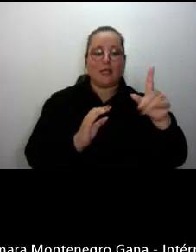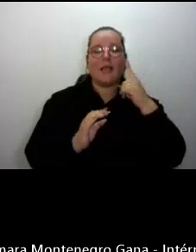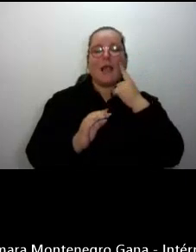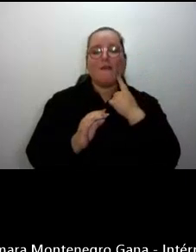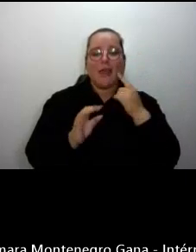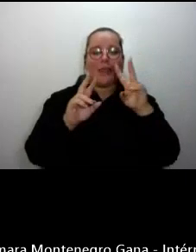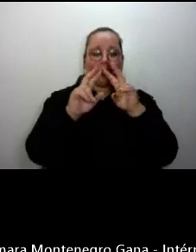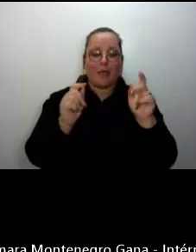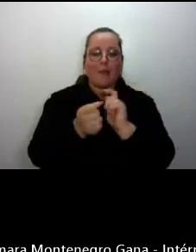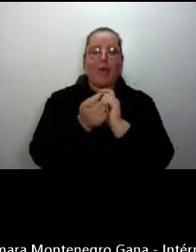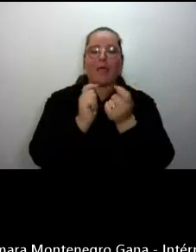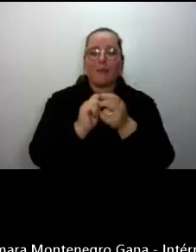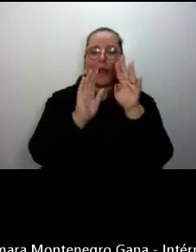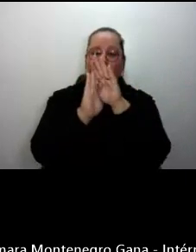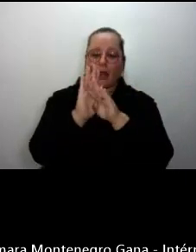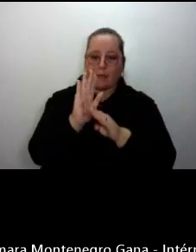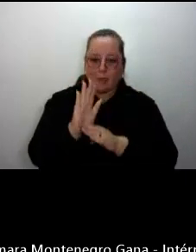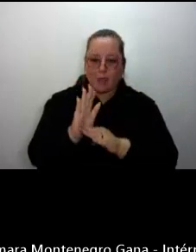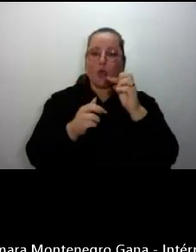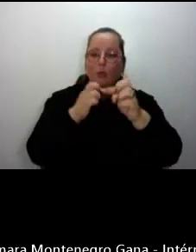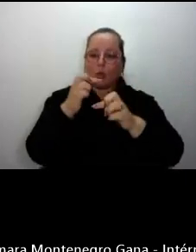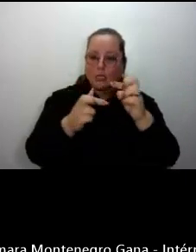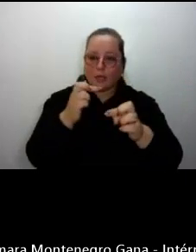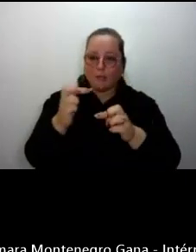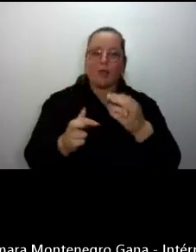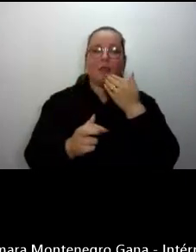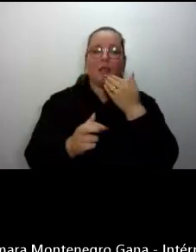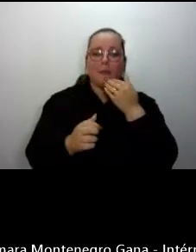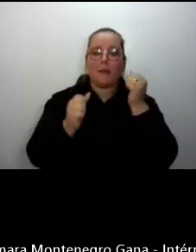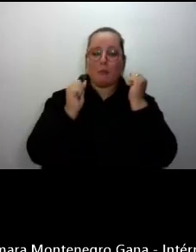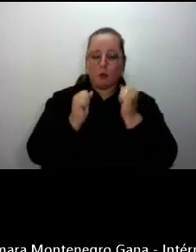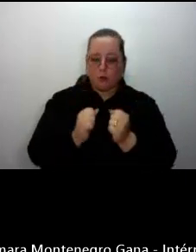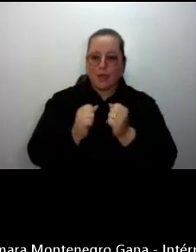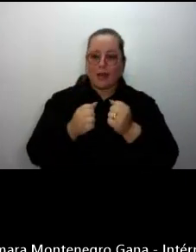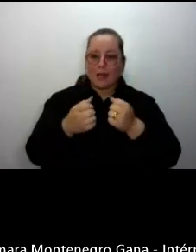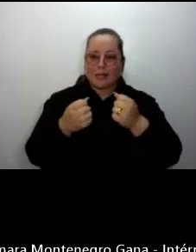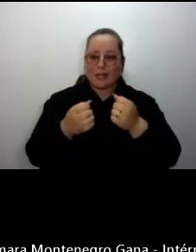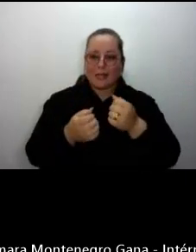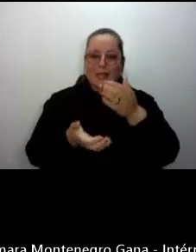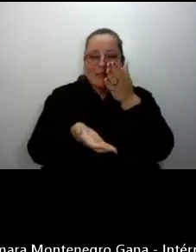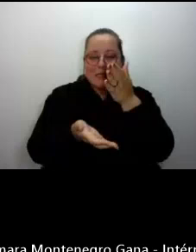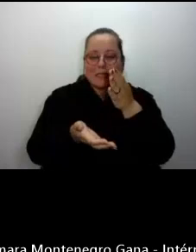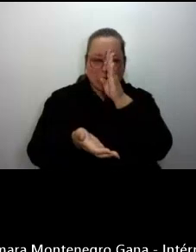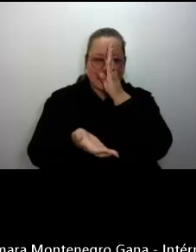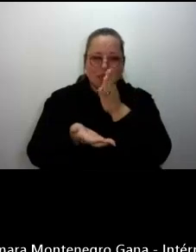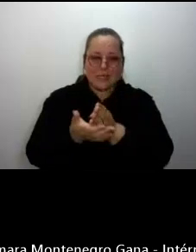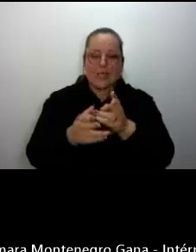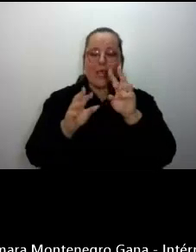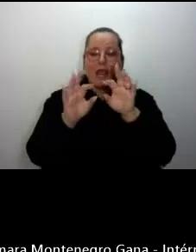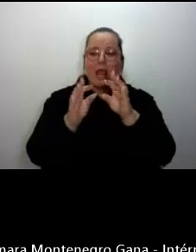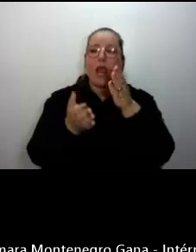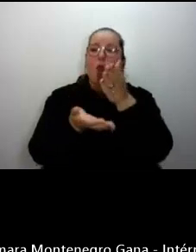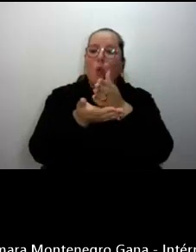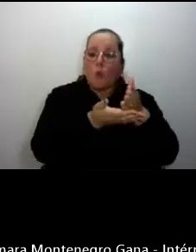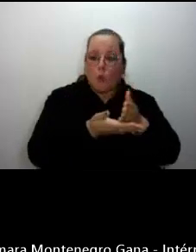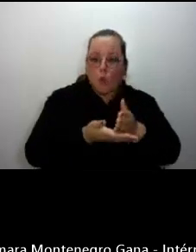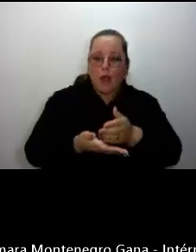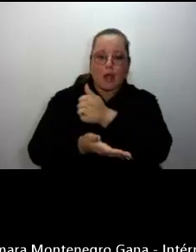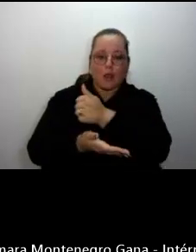adaptar los reglamentos y procedimientos y de poder determinar, ¿cierto?, en que los establecimientos educacionales tienen